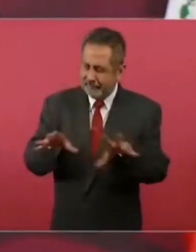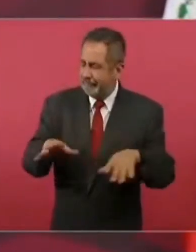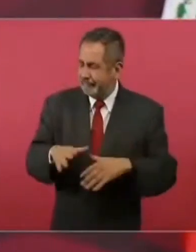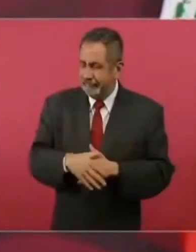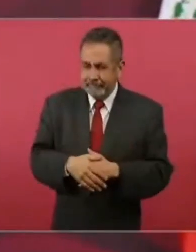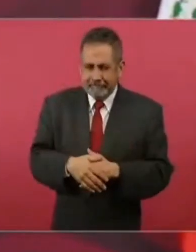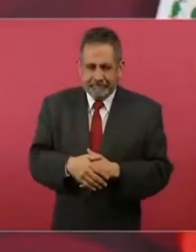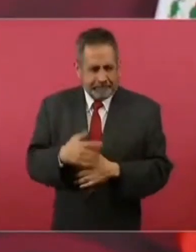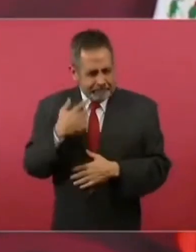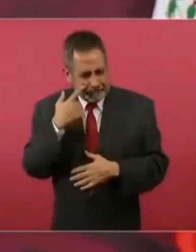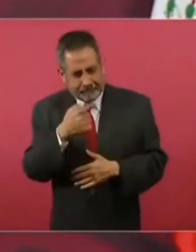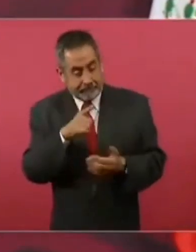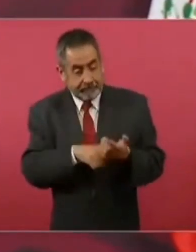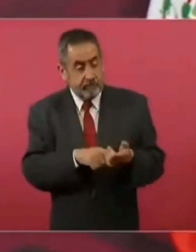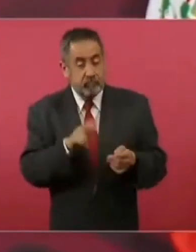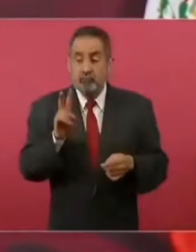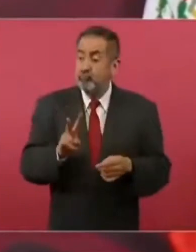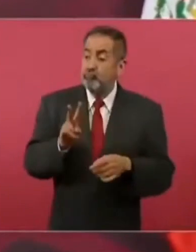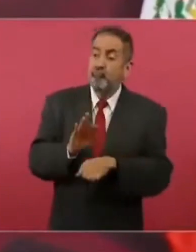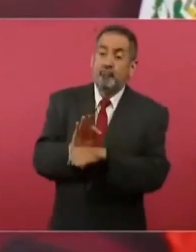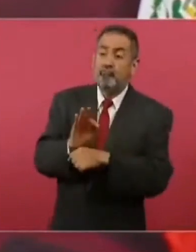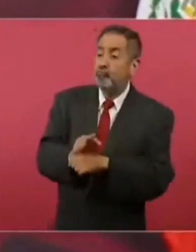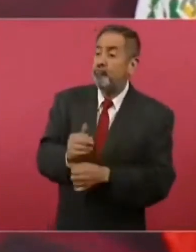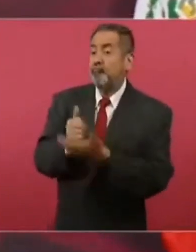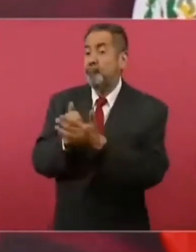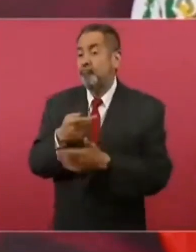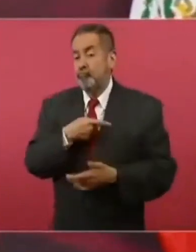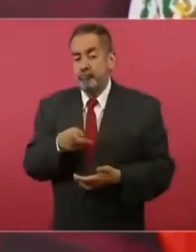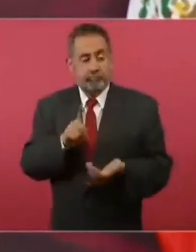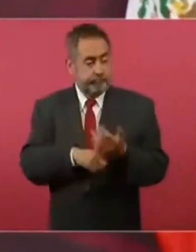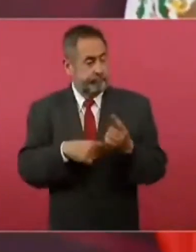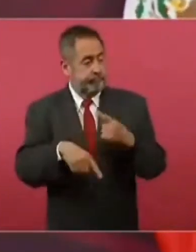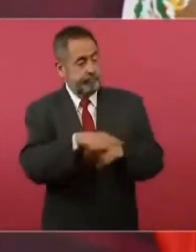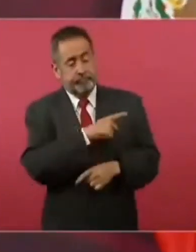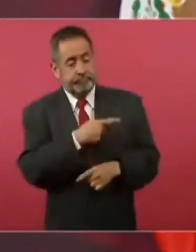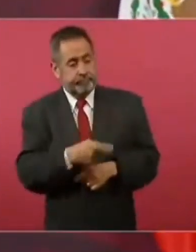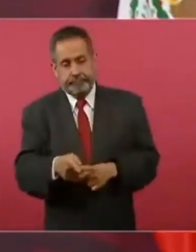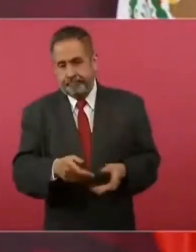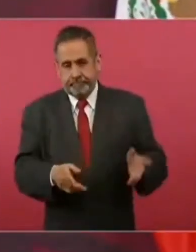la pobreza, ¿no?, de